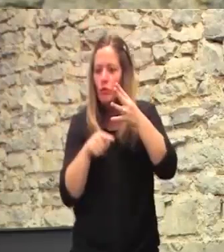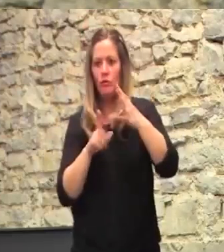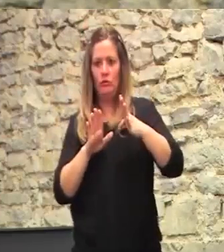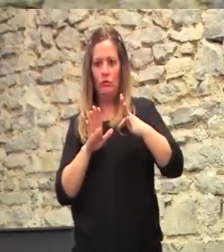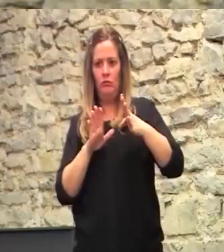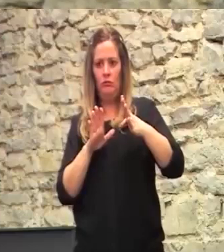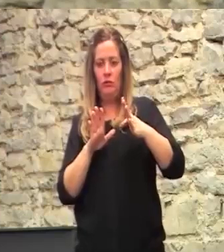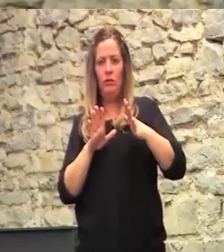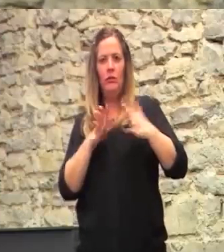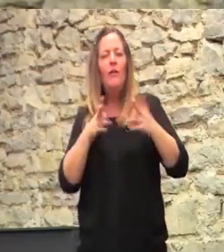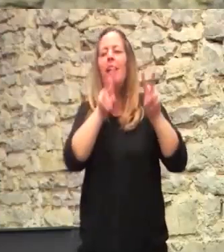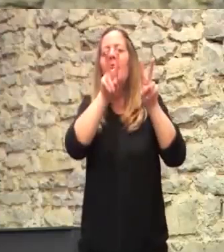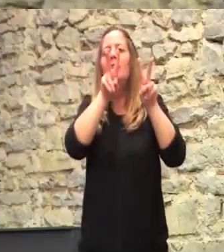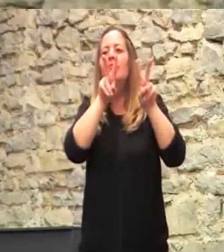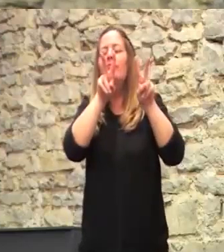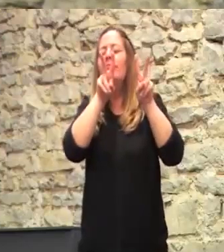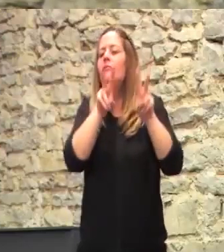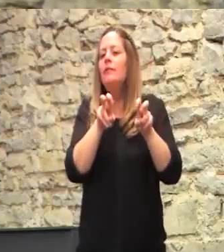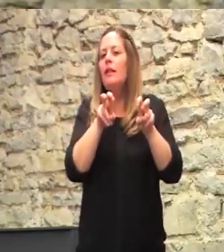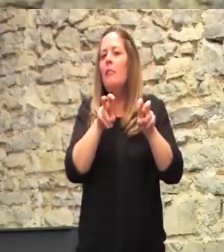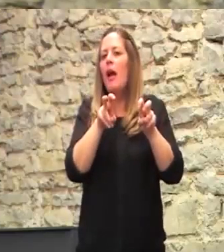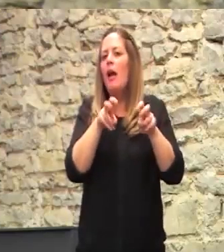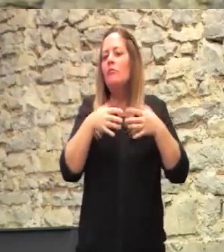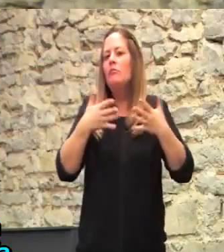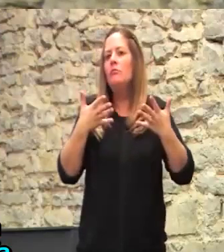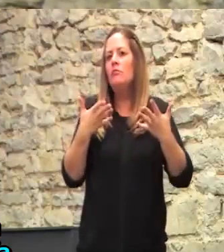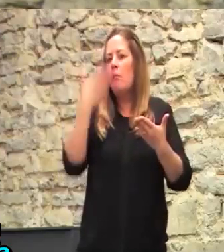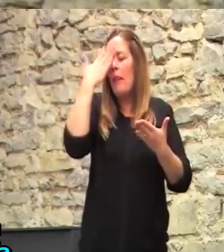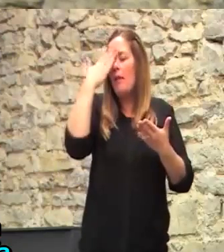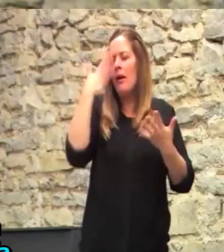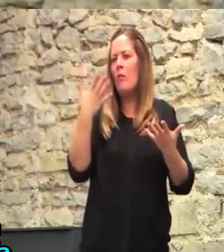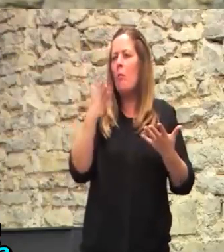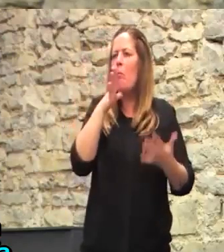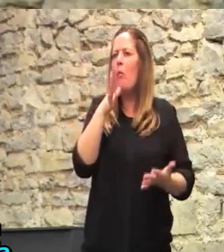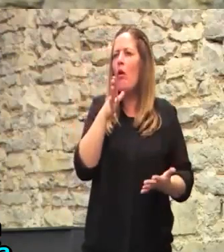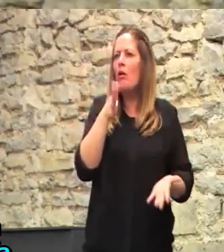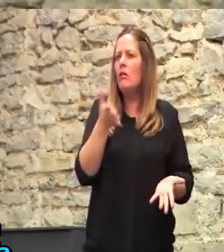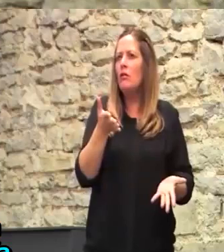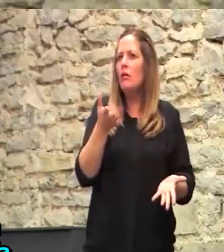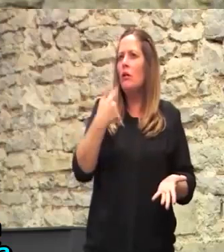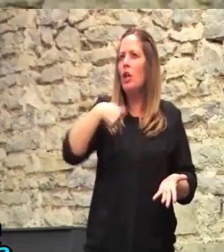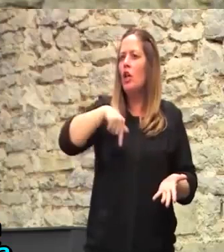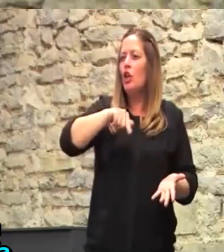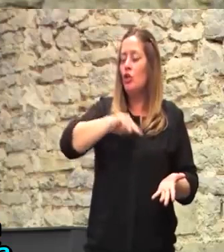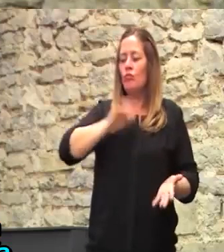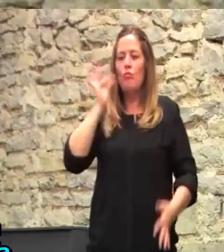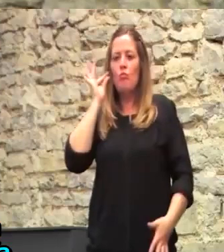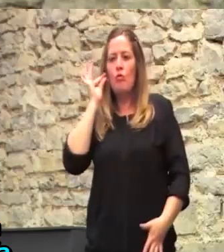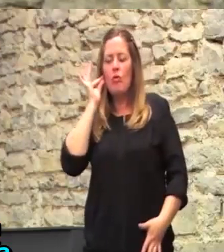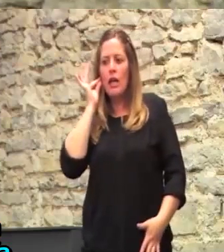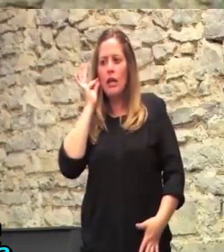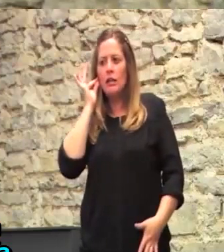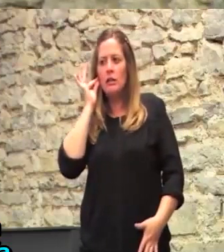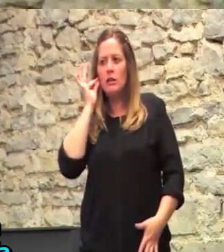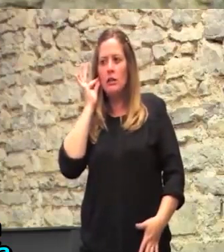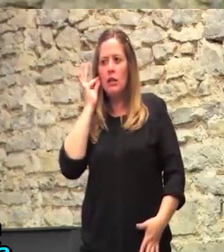que porque nos cuesta tanto descubrir y conocer ya esta altura